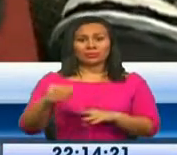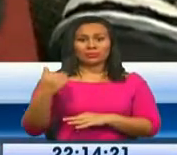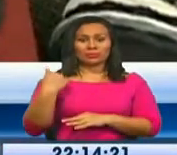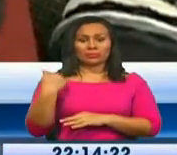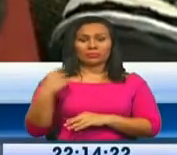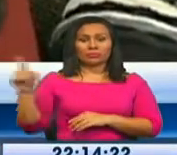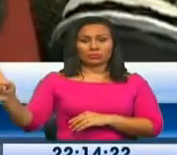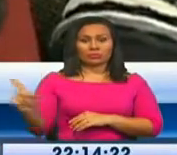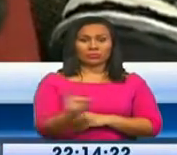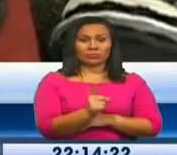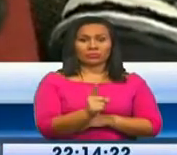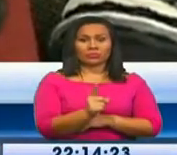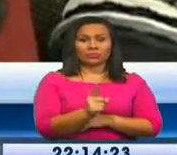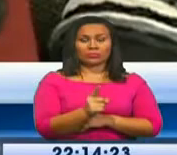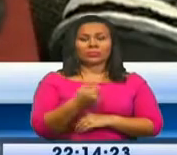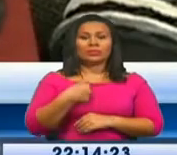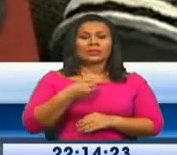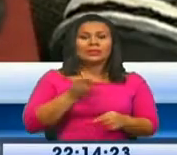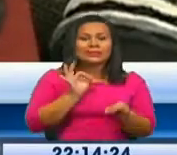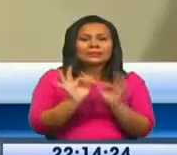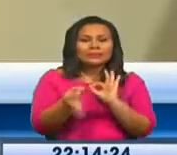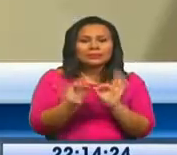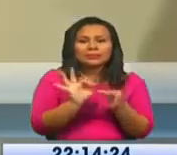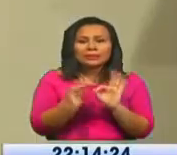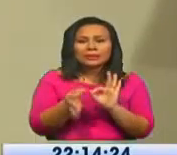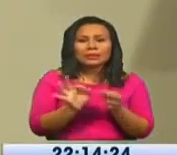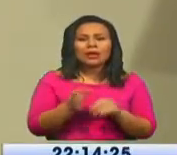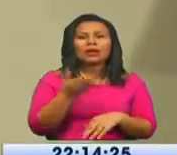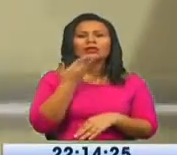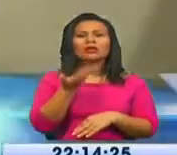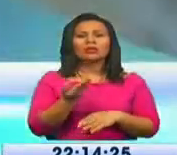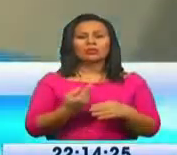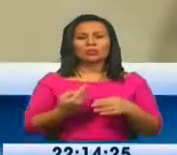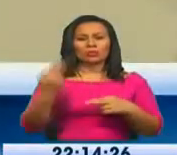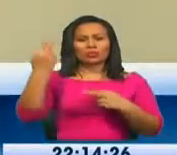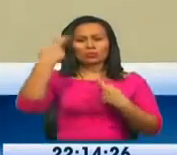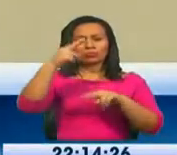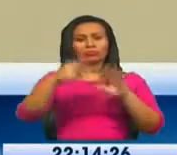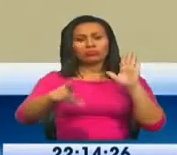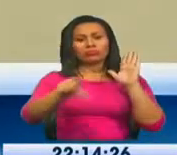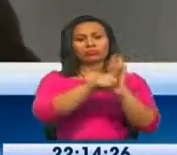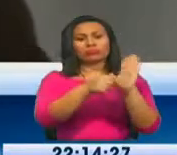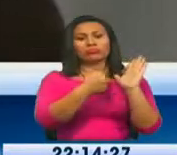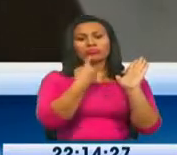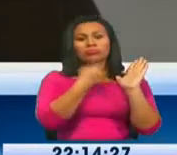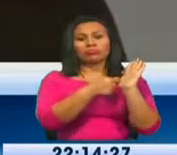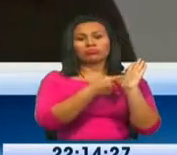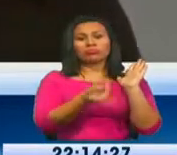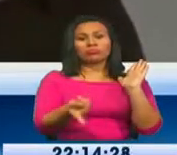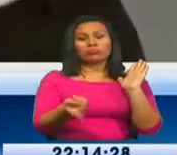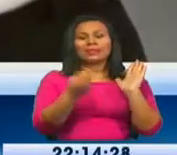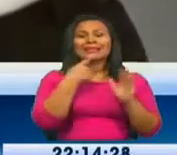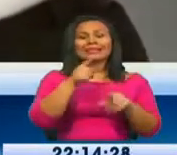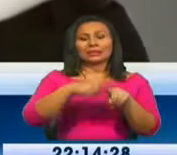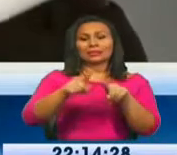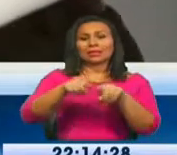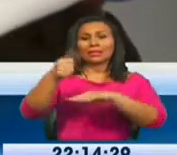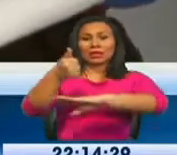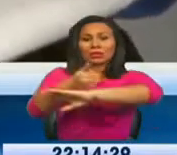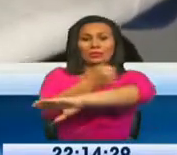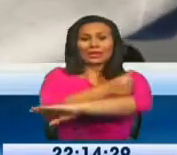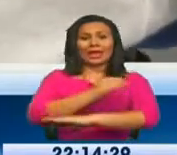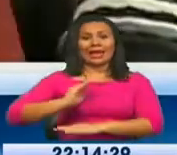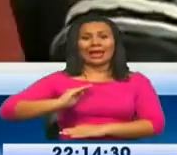su interpretación a la norma. Sin embargo, esta transitoria dejó por fuera a autoridades de gobiernos locales como